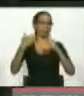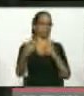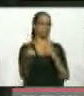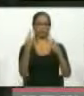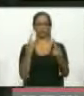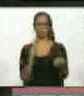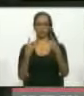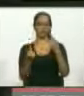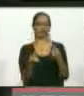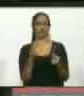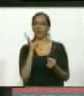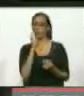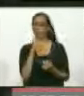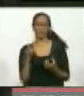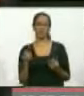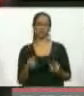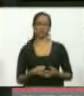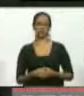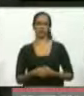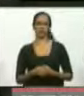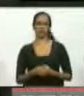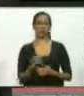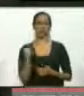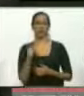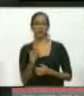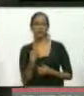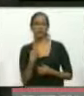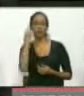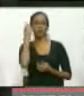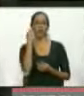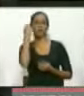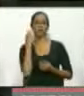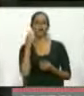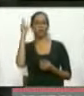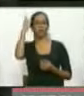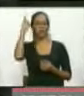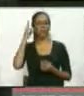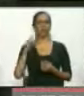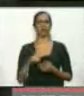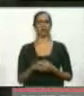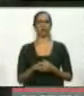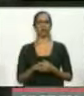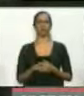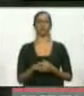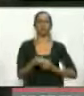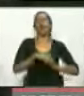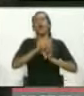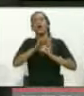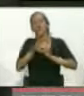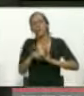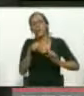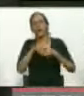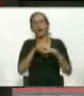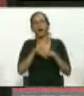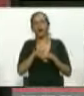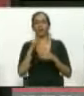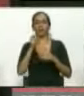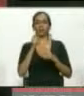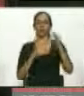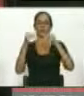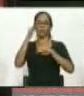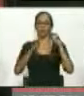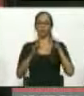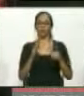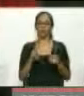innecesario verdad primero fueron los diputados indígenas se robaron las elecciones el tribunal lanzó de las